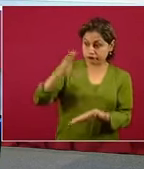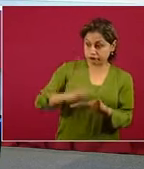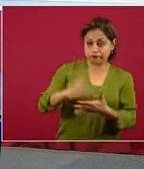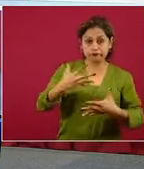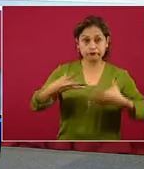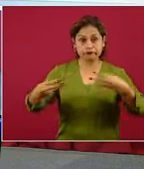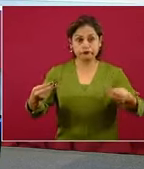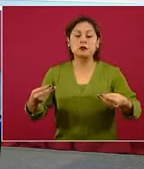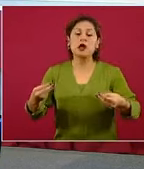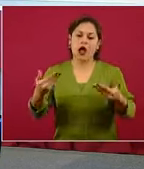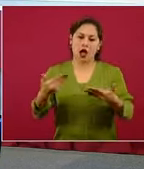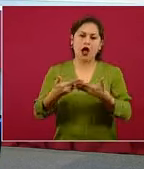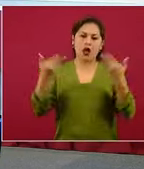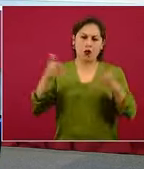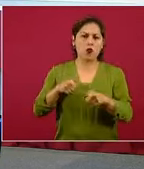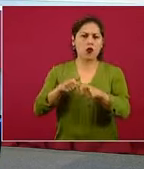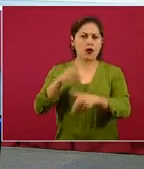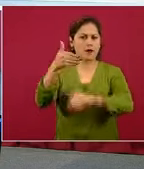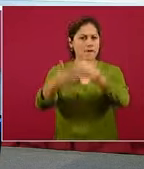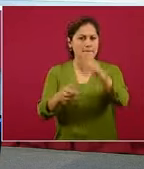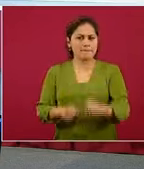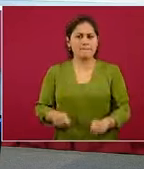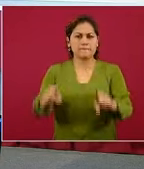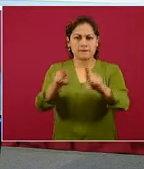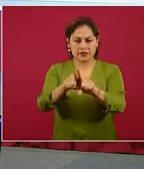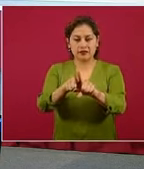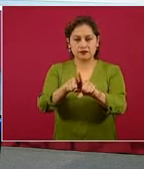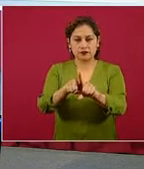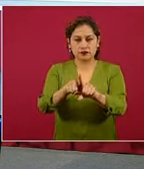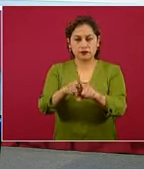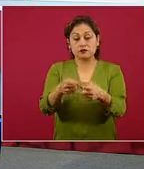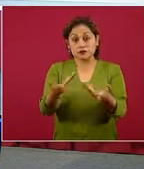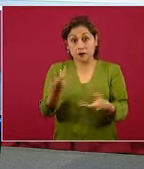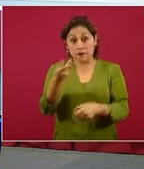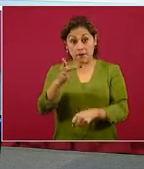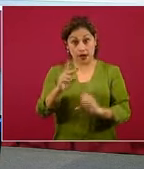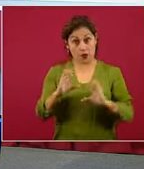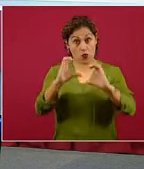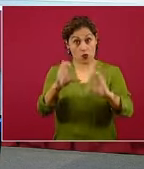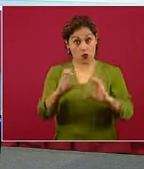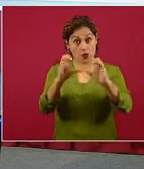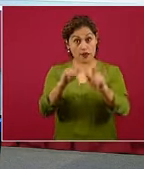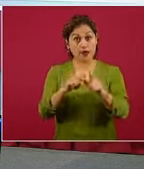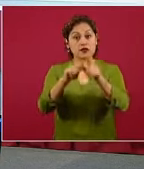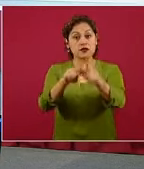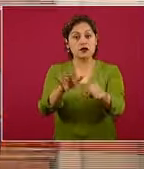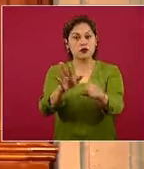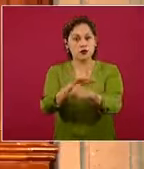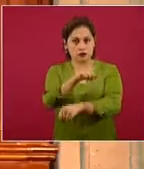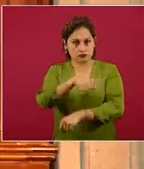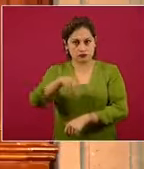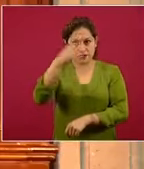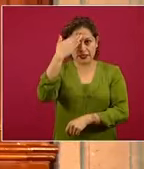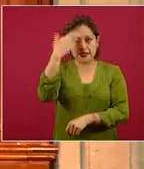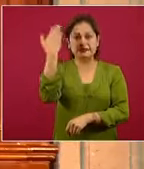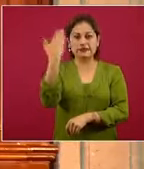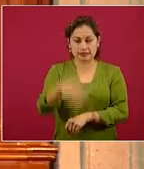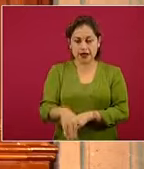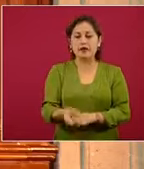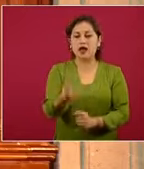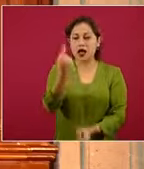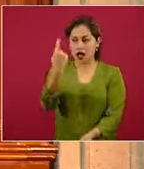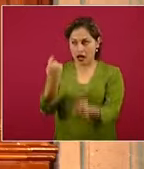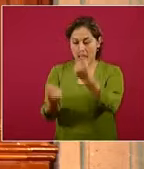niveles de riesgo, digamos, más bajos, sabiendo que en cualquier momento, dado que todavía hay una cantidad de población que